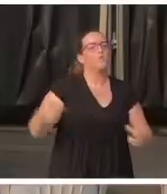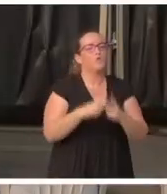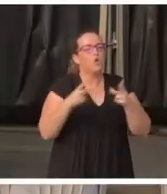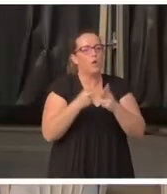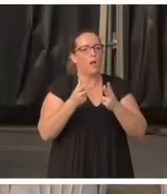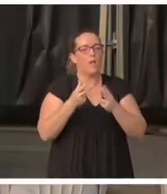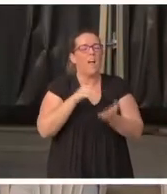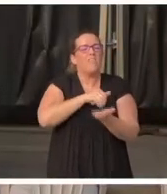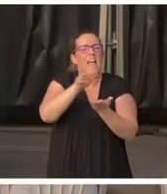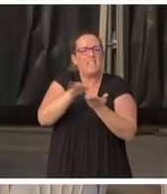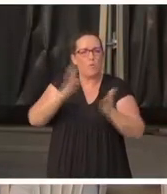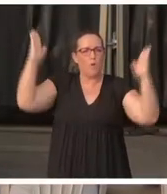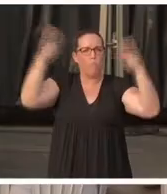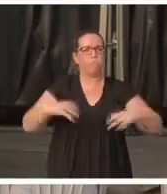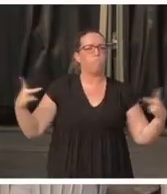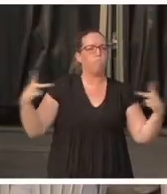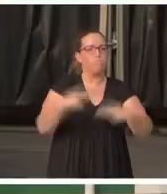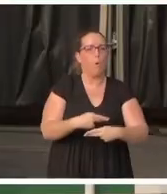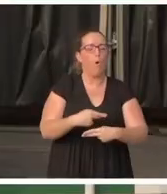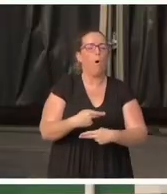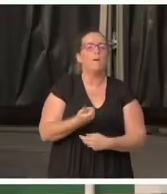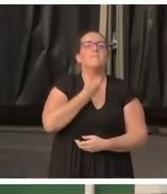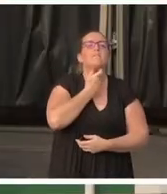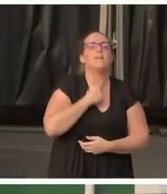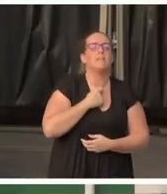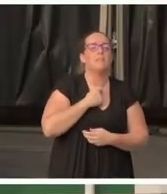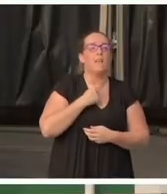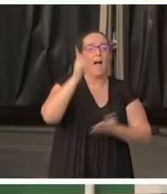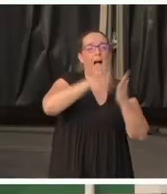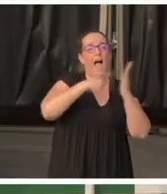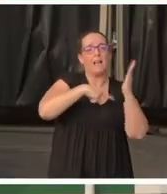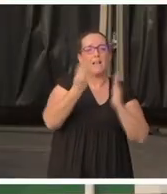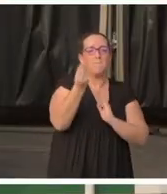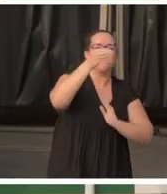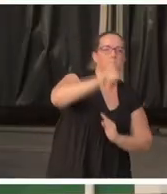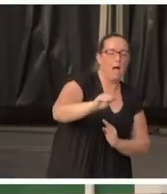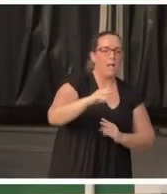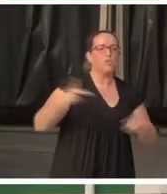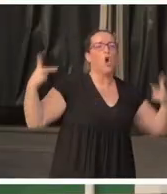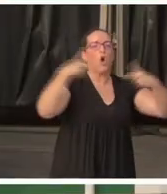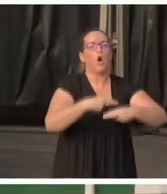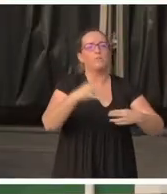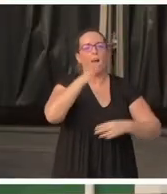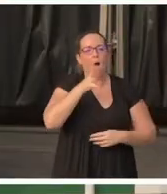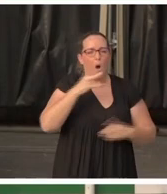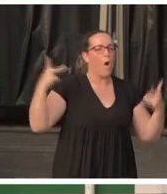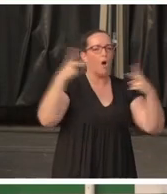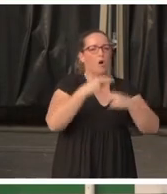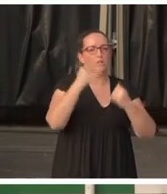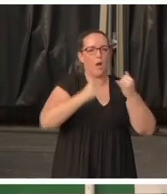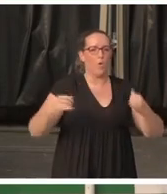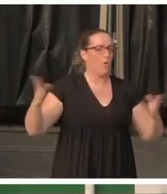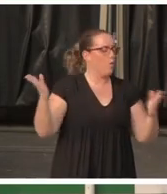los desahucios, hemos garantizado la prórroga de arrendamientos, que no hubiera cortes de suministro, el bono social,